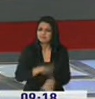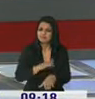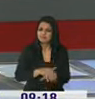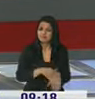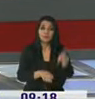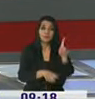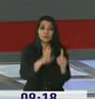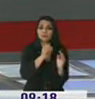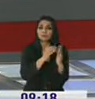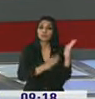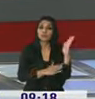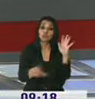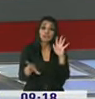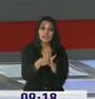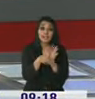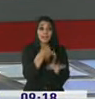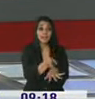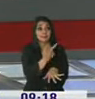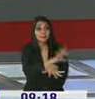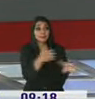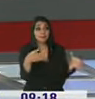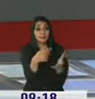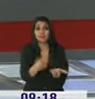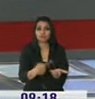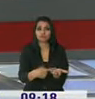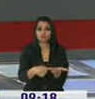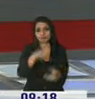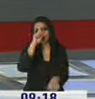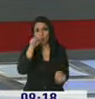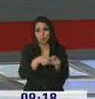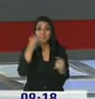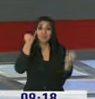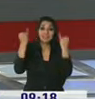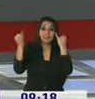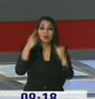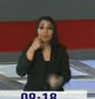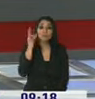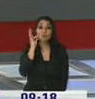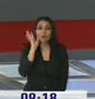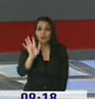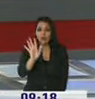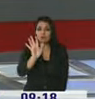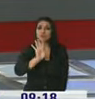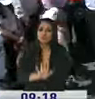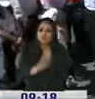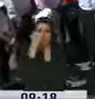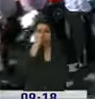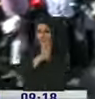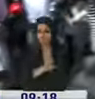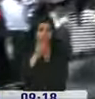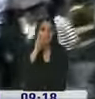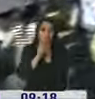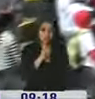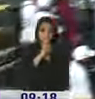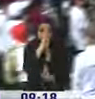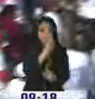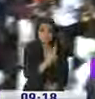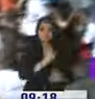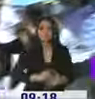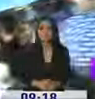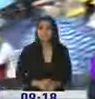varios proyectos de ley que serían promoviendo la ideología de género. Esta gran meta